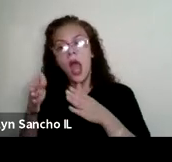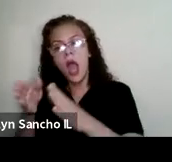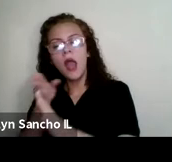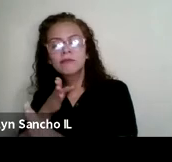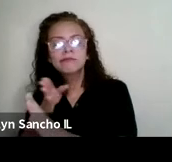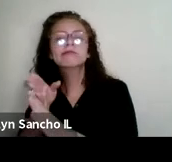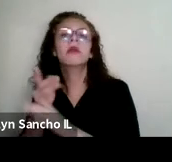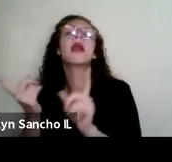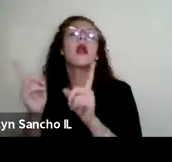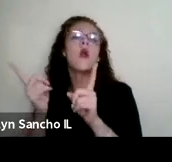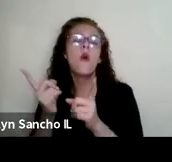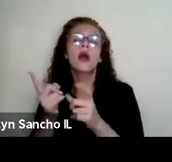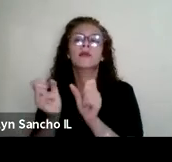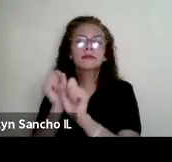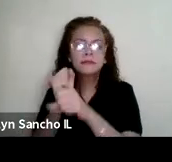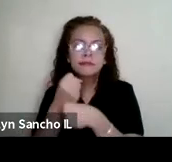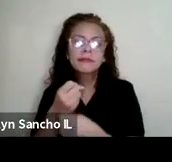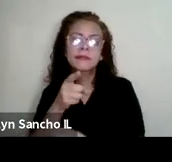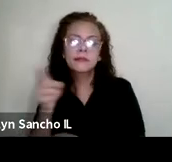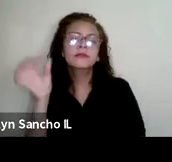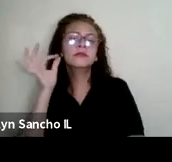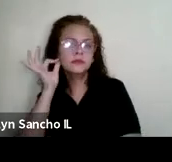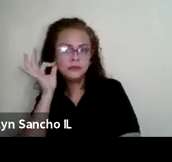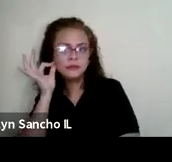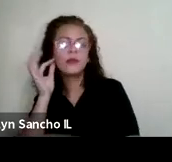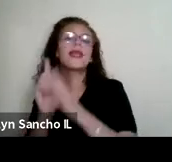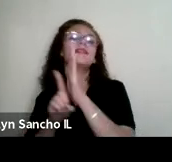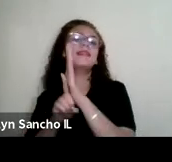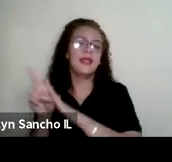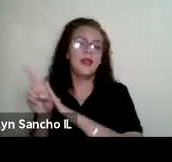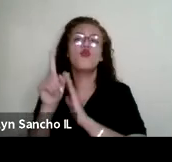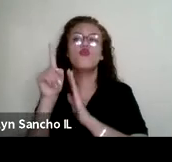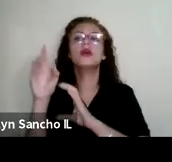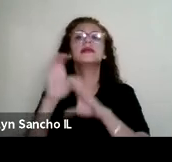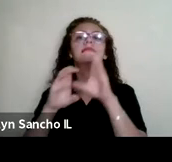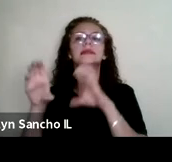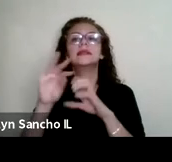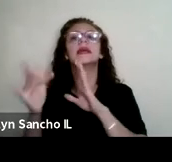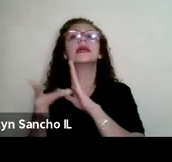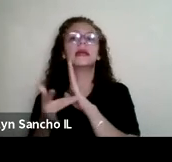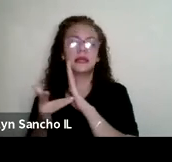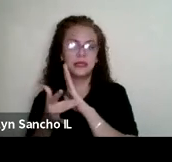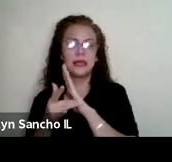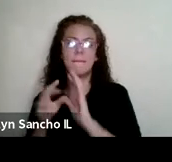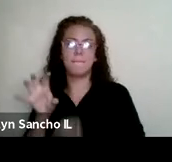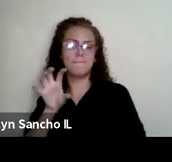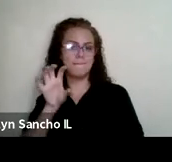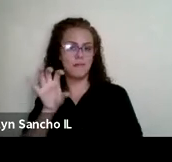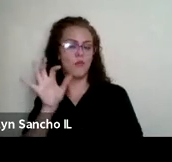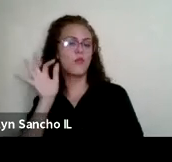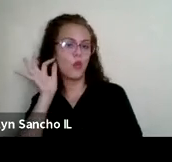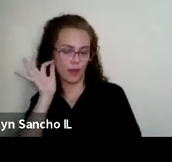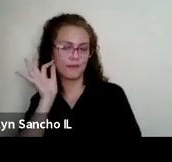orientado a propiciar que las mujeres desarrollen una ciencia y una tecnología propia.